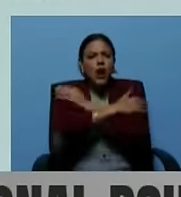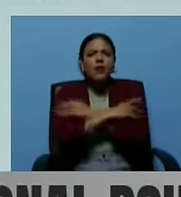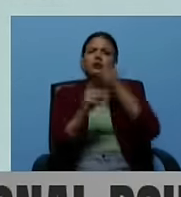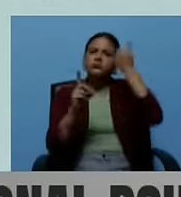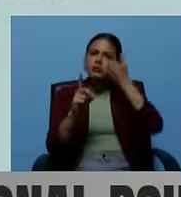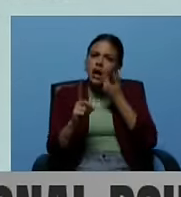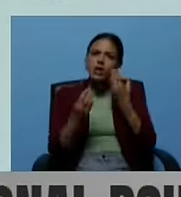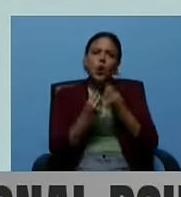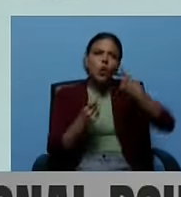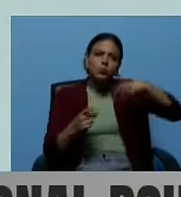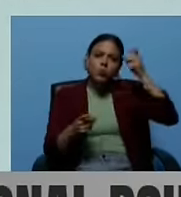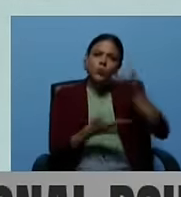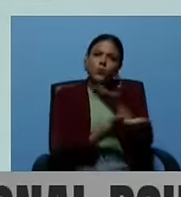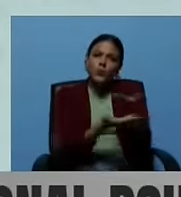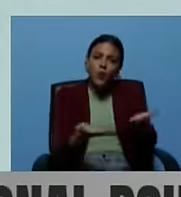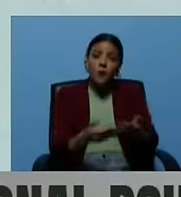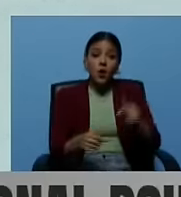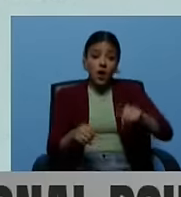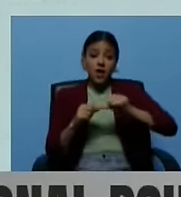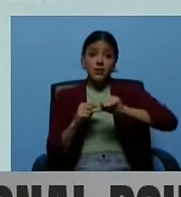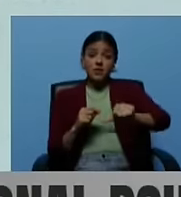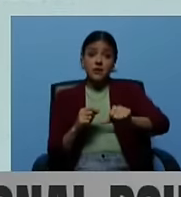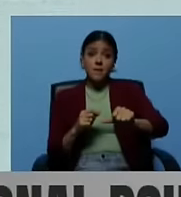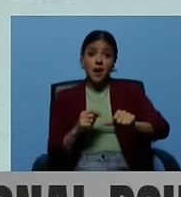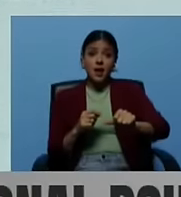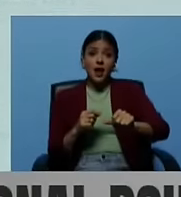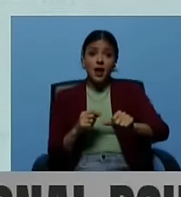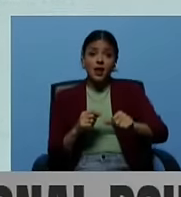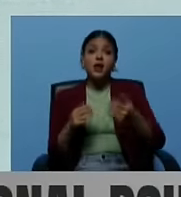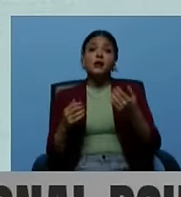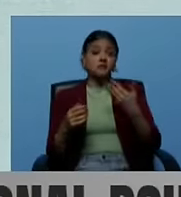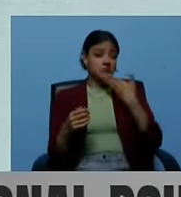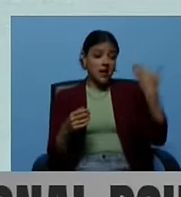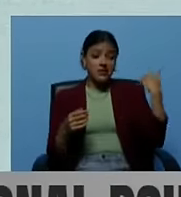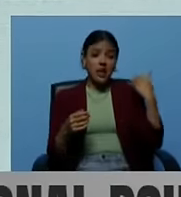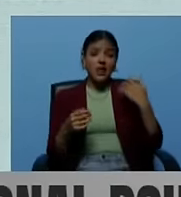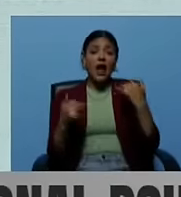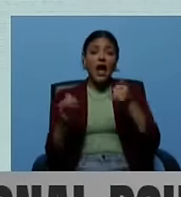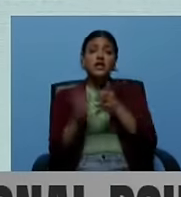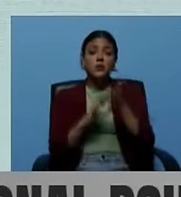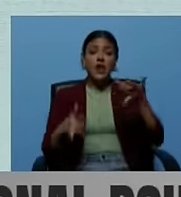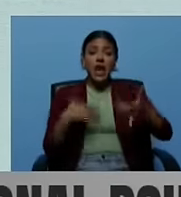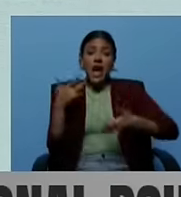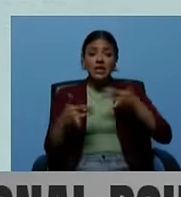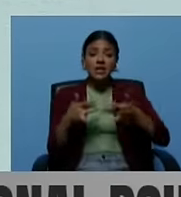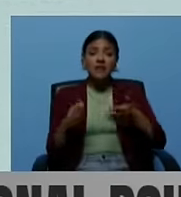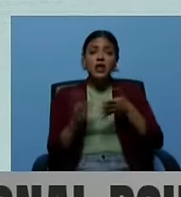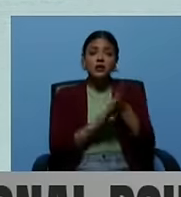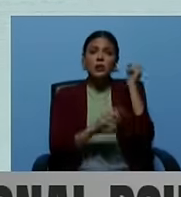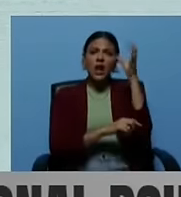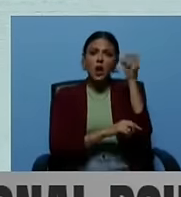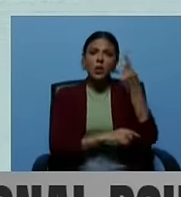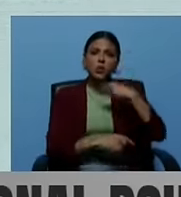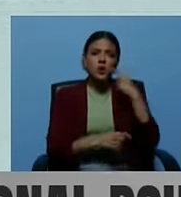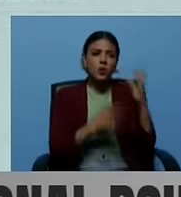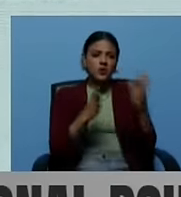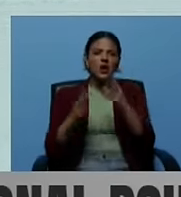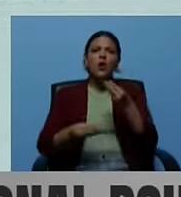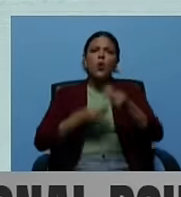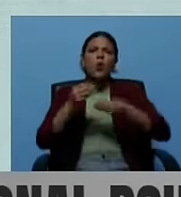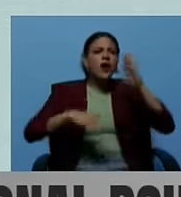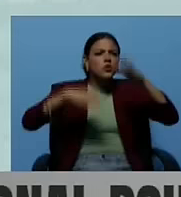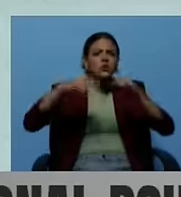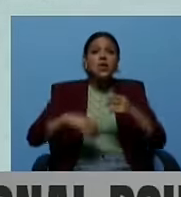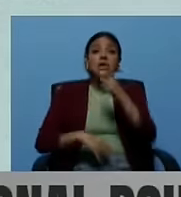gente. Esta semana hubo actividades del Congreso Antifascismo y ¿cuántos murales se hicieron? Más de 100